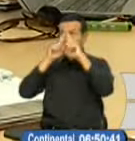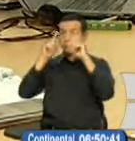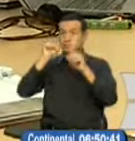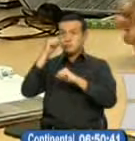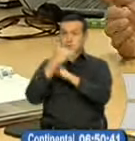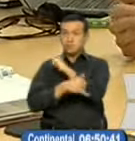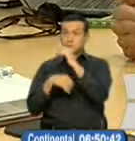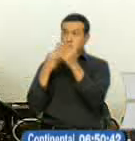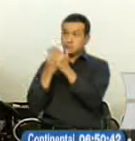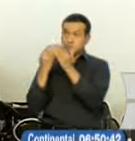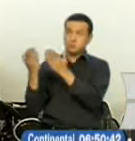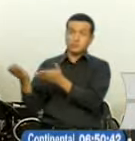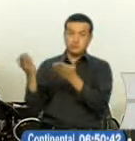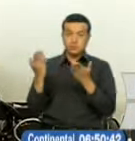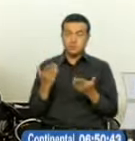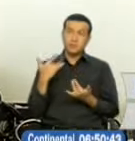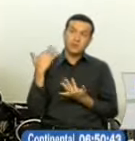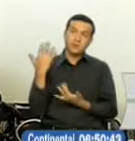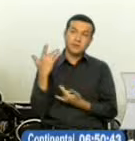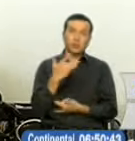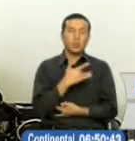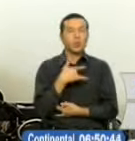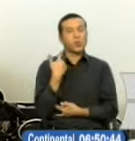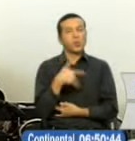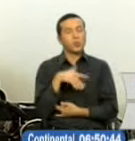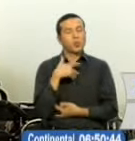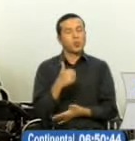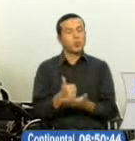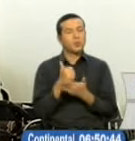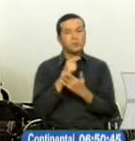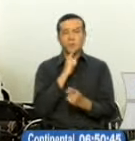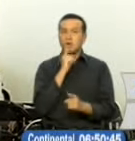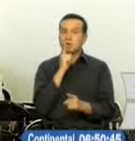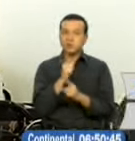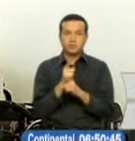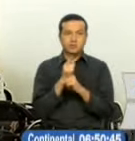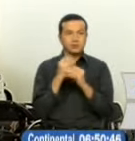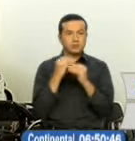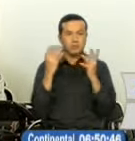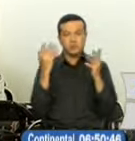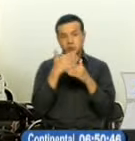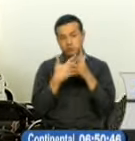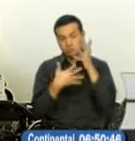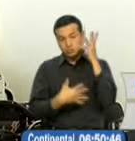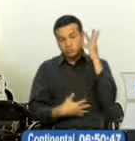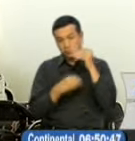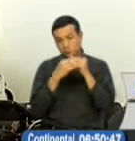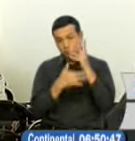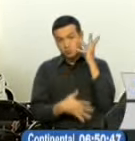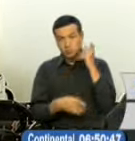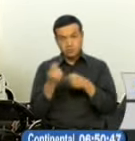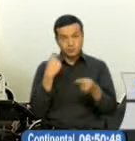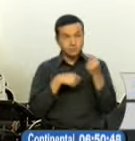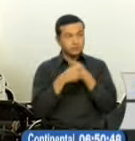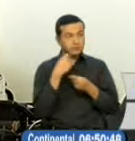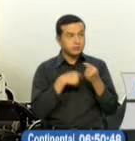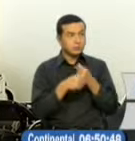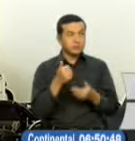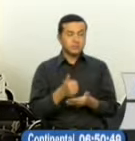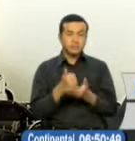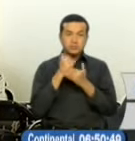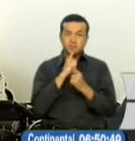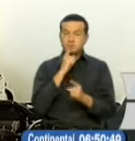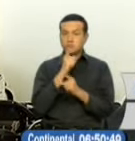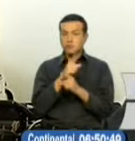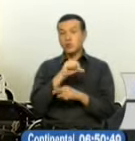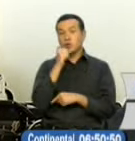tienen expectativas. Esto nos abre unas puertas interesantes respecto de un portafolio más amplio para el mercado. Nos permitirá exhibir